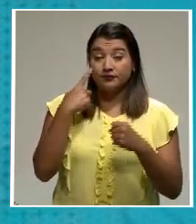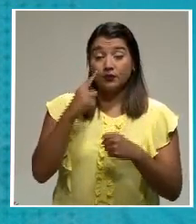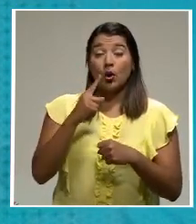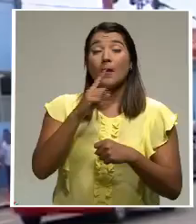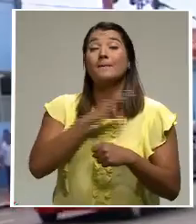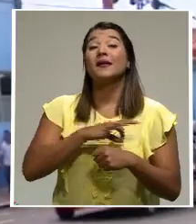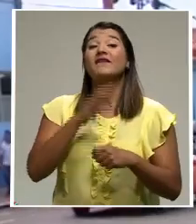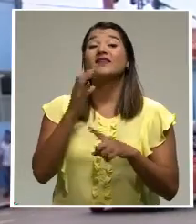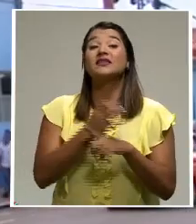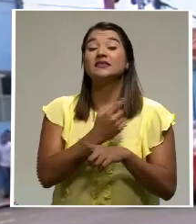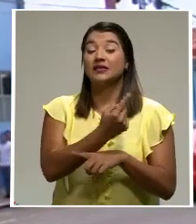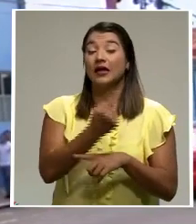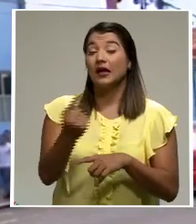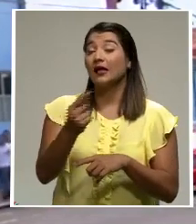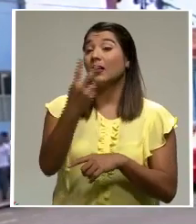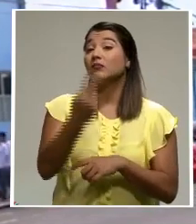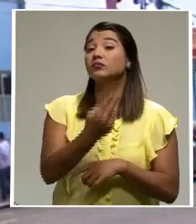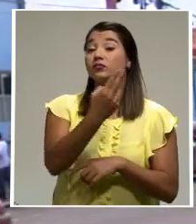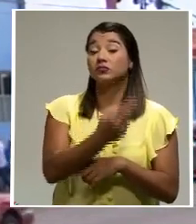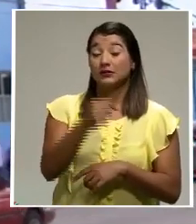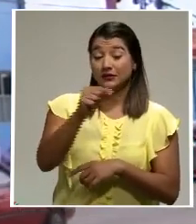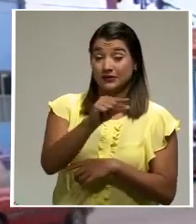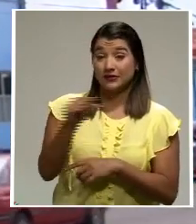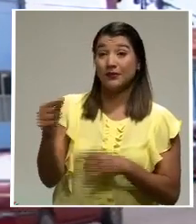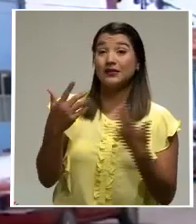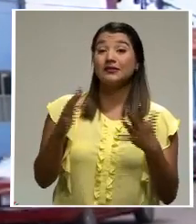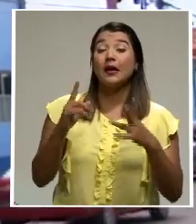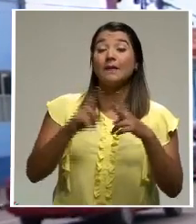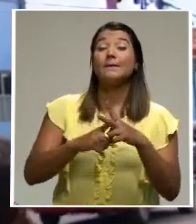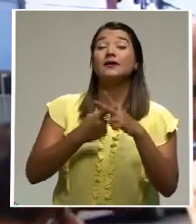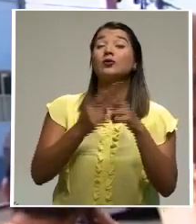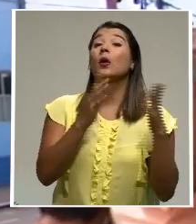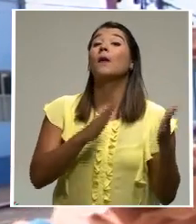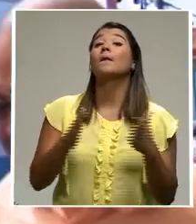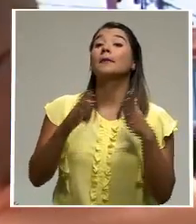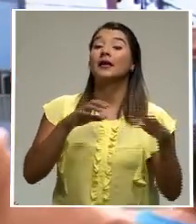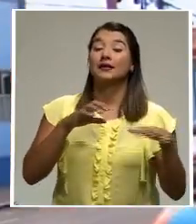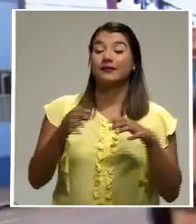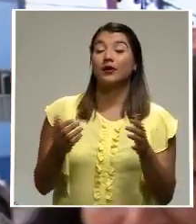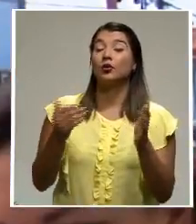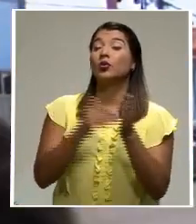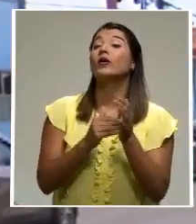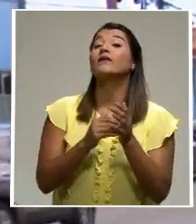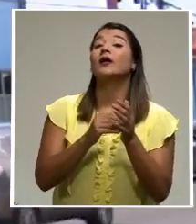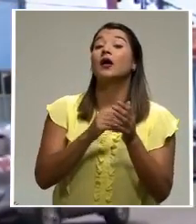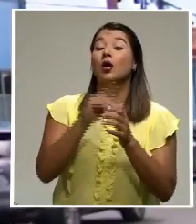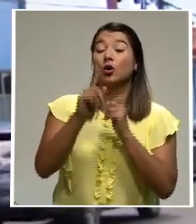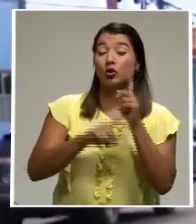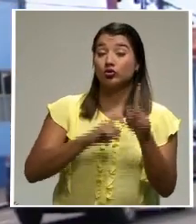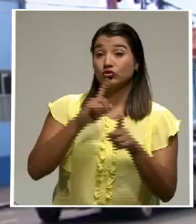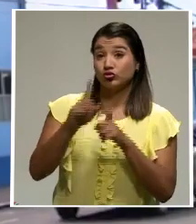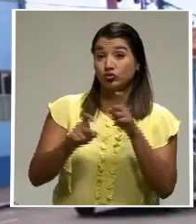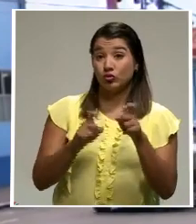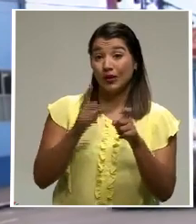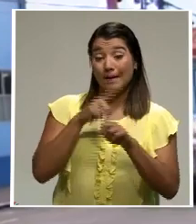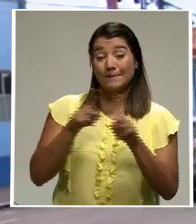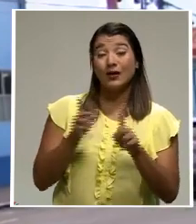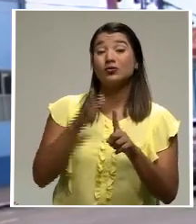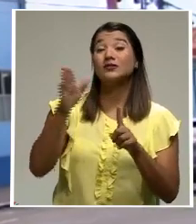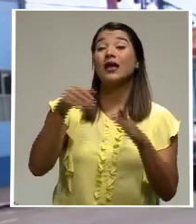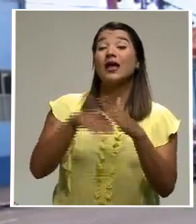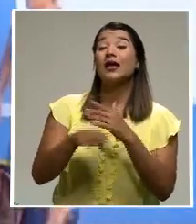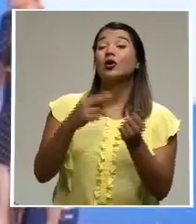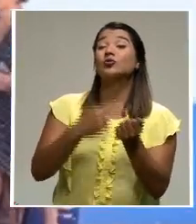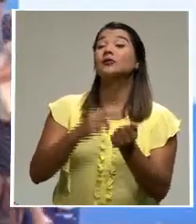las pacientes. Asimismo, esta semana se puso en marcha el plan de reactivación de las consultas presenciales en el Hospital